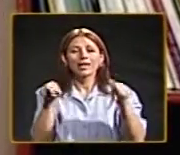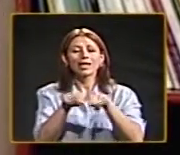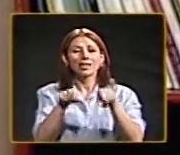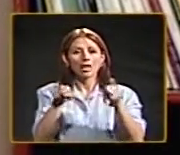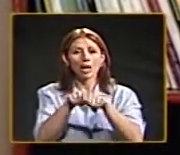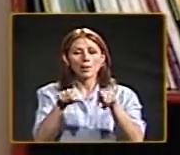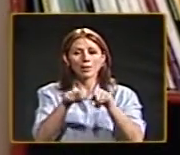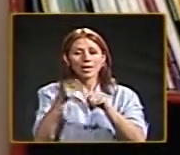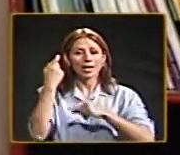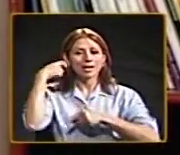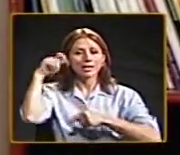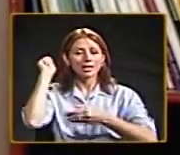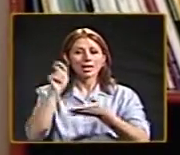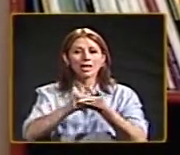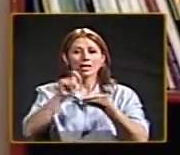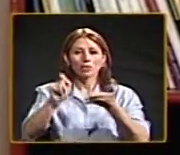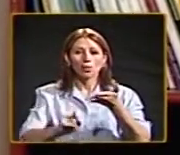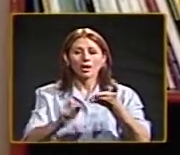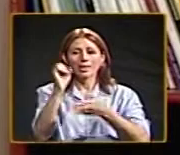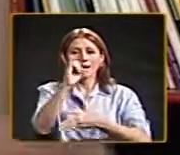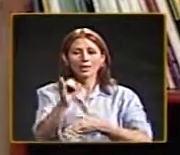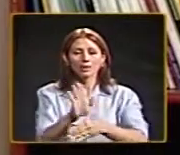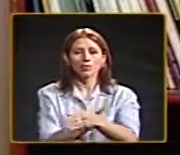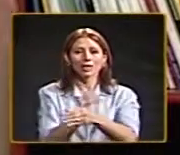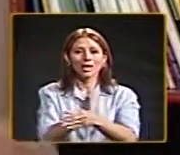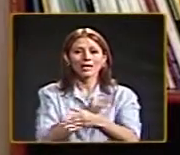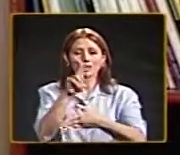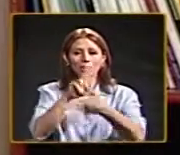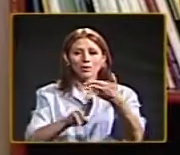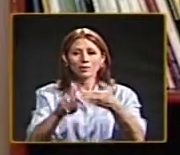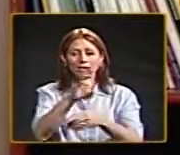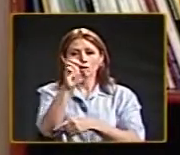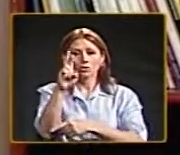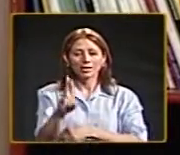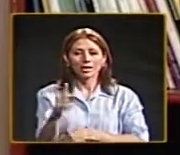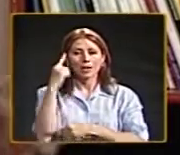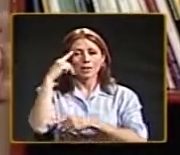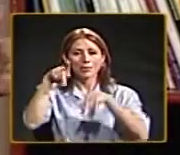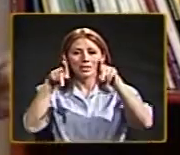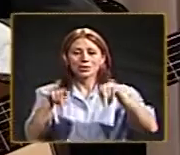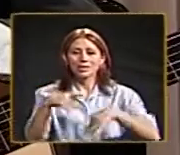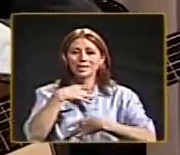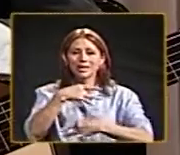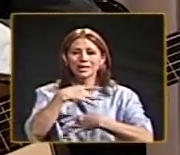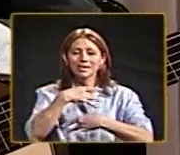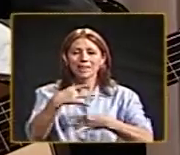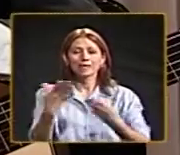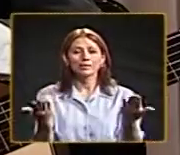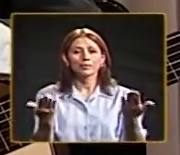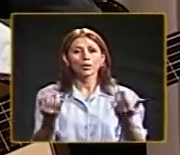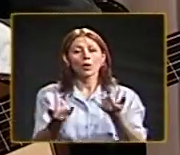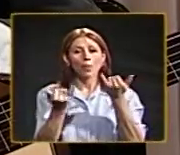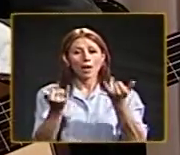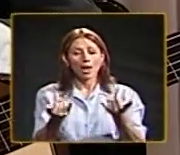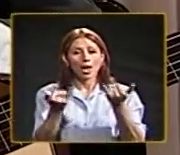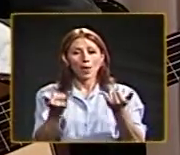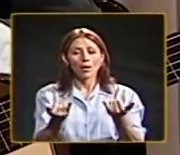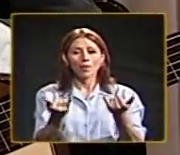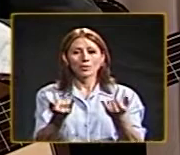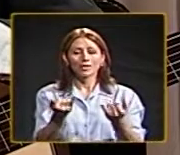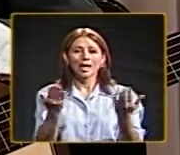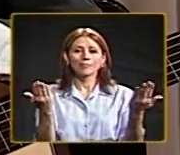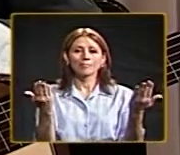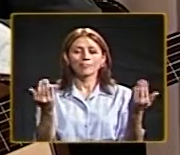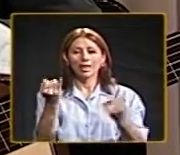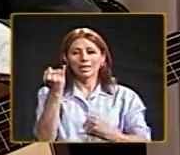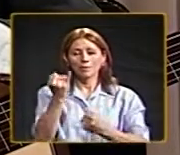la Secretaría de la Escuela de Artes Musicales de la Universidad de Costa Rica para el auditorio que esté interesado. Luis, vamos a cerrar esta